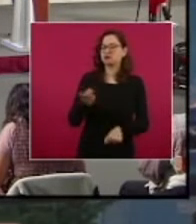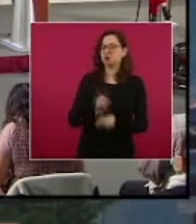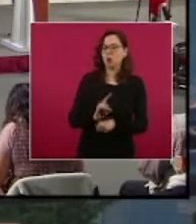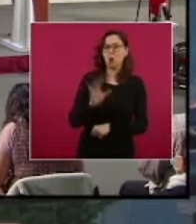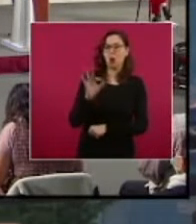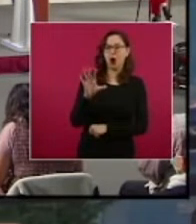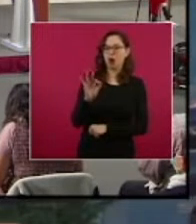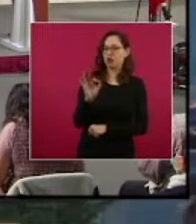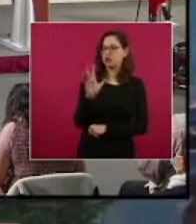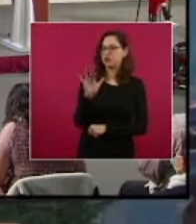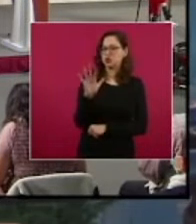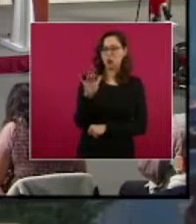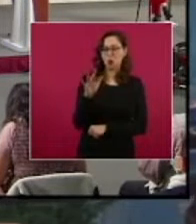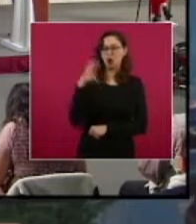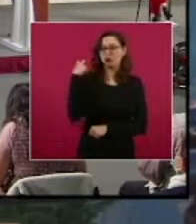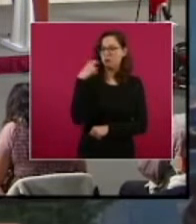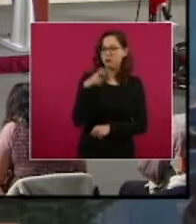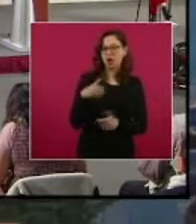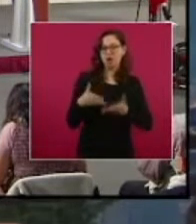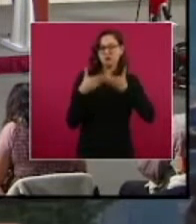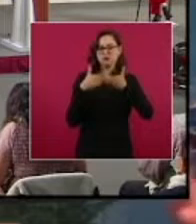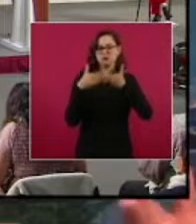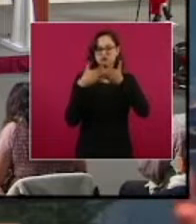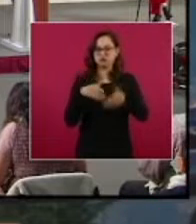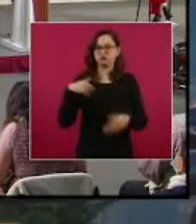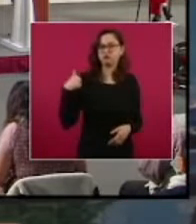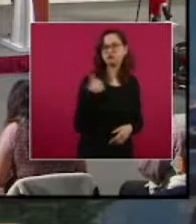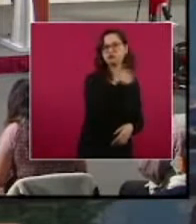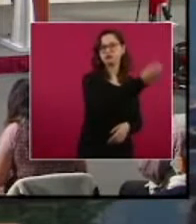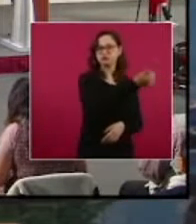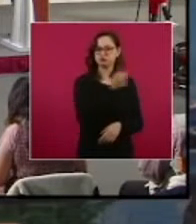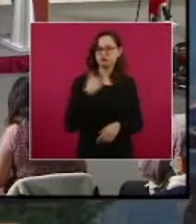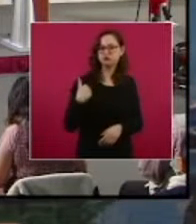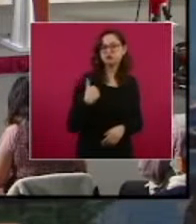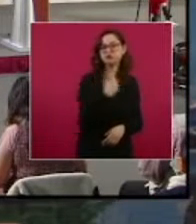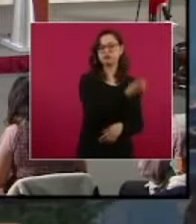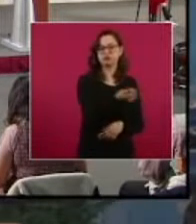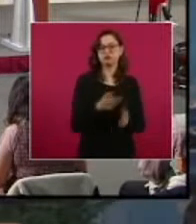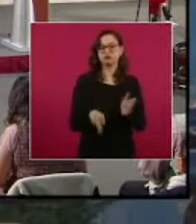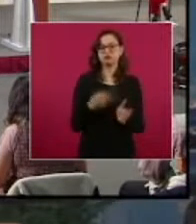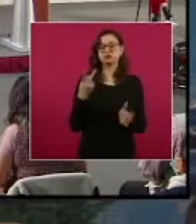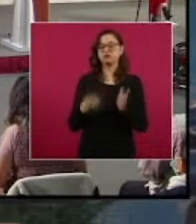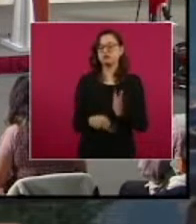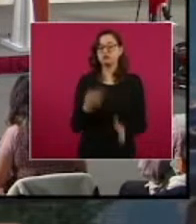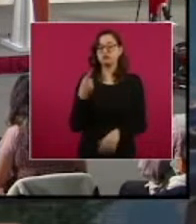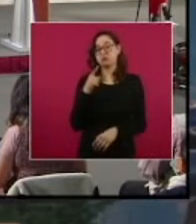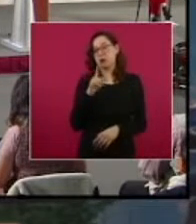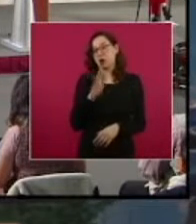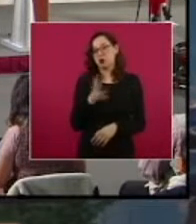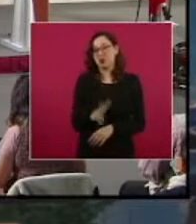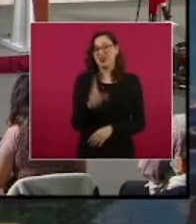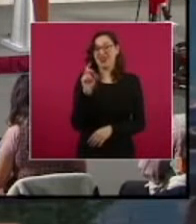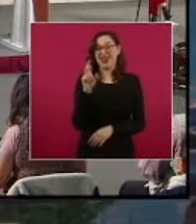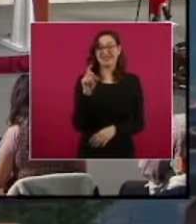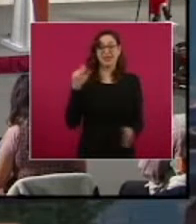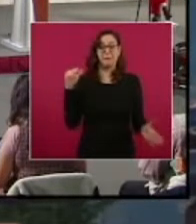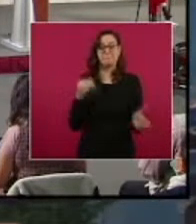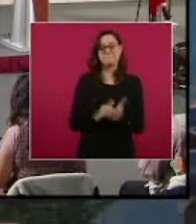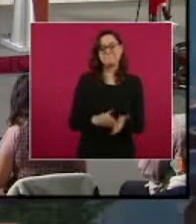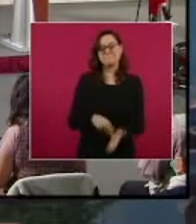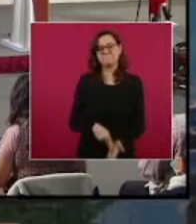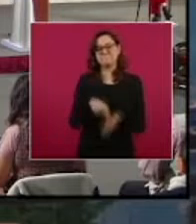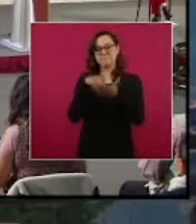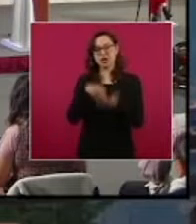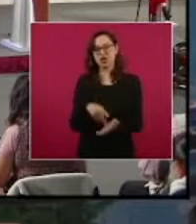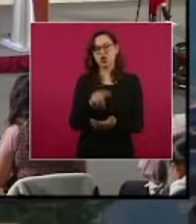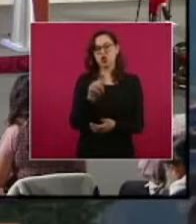Desde hace más de 30 años. ¿Quiénes estuvieron en el gobierno durante esos